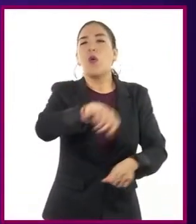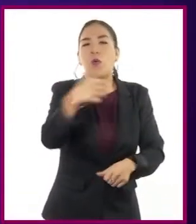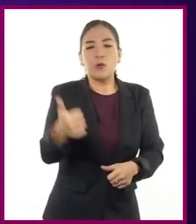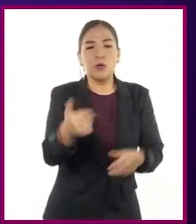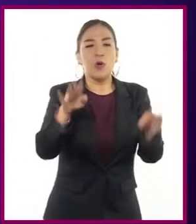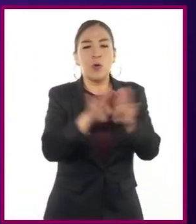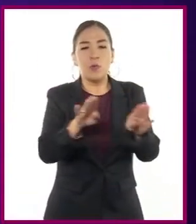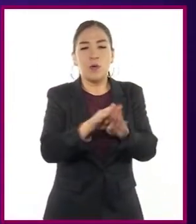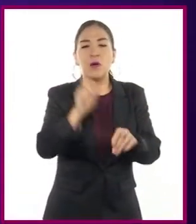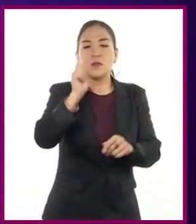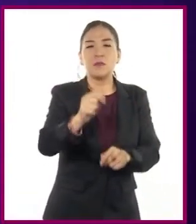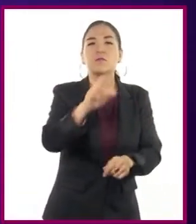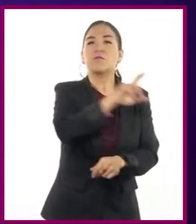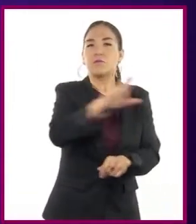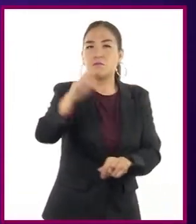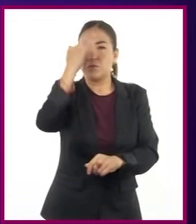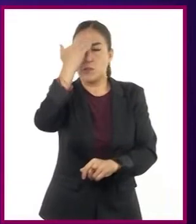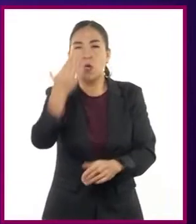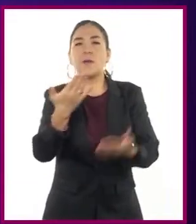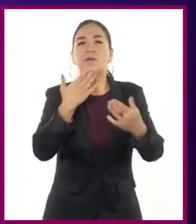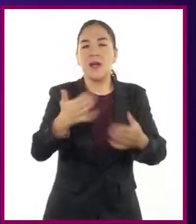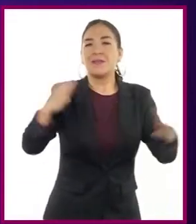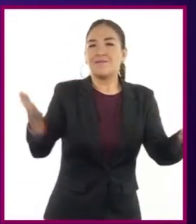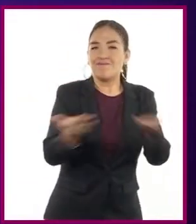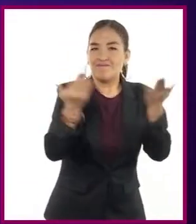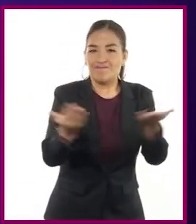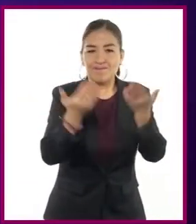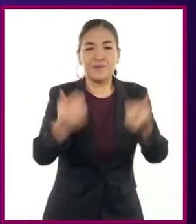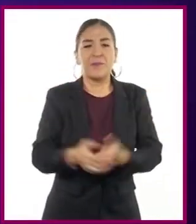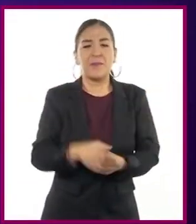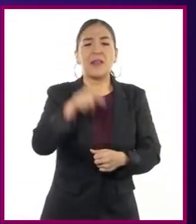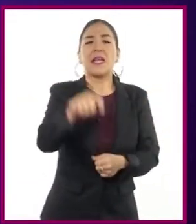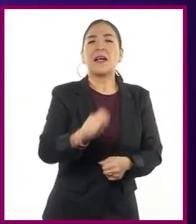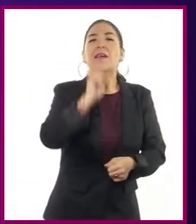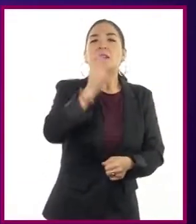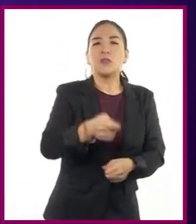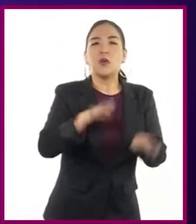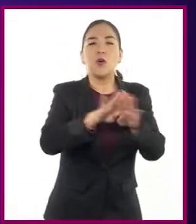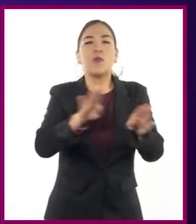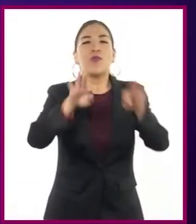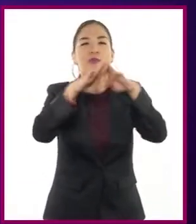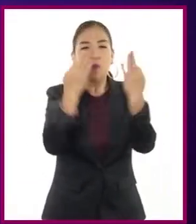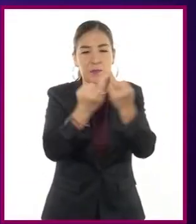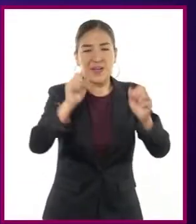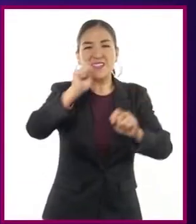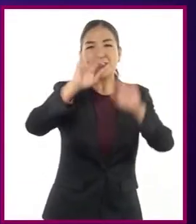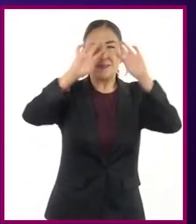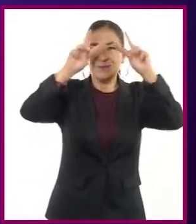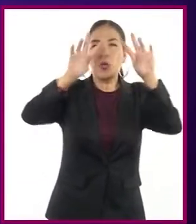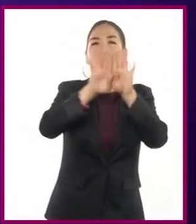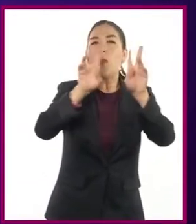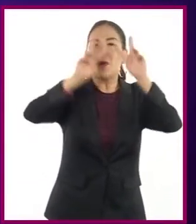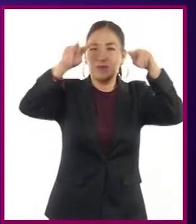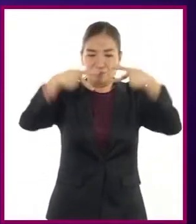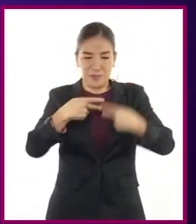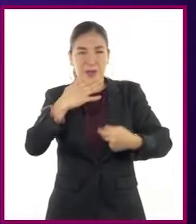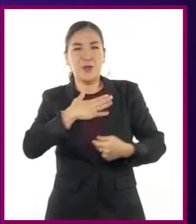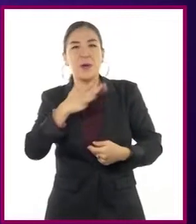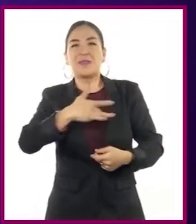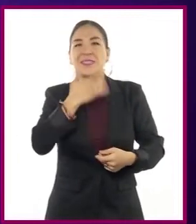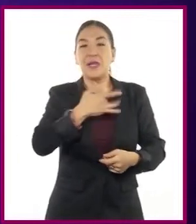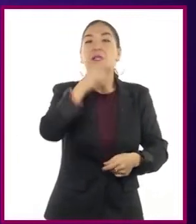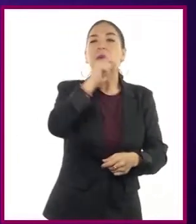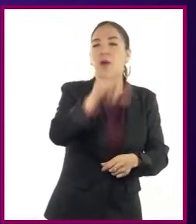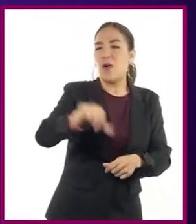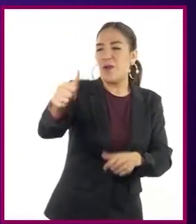de reconocimiento, también llamadas necesidades de estima. Estas se relacionan con la forma en que nos percibimos a nosotros mismos y cómo percibimos a los